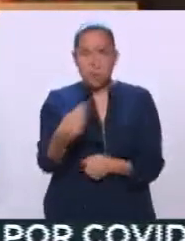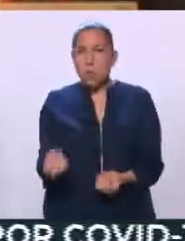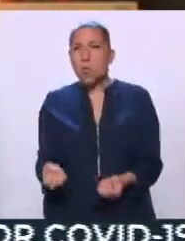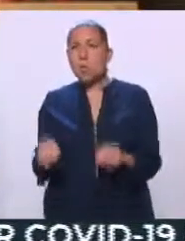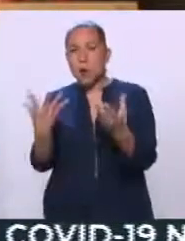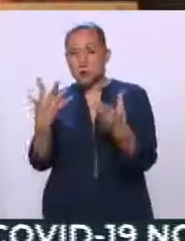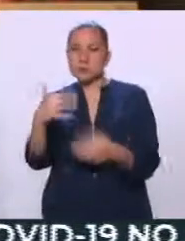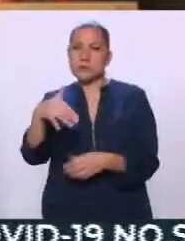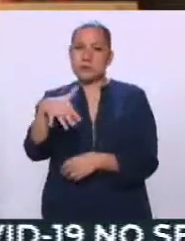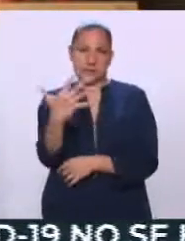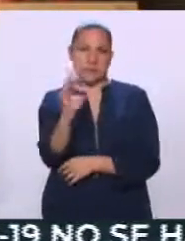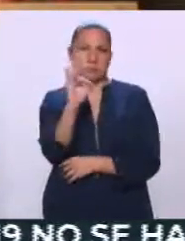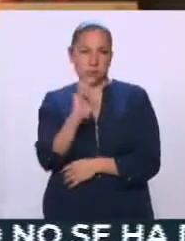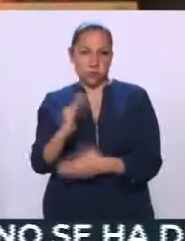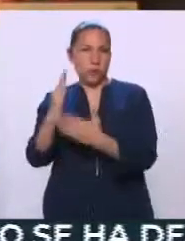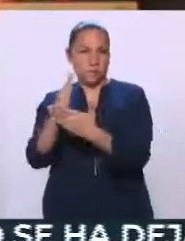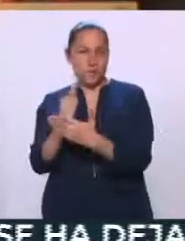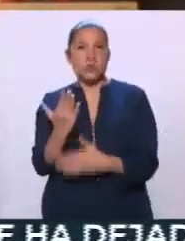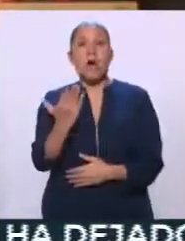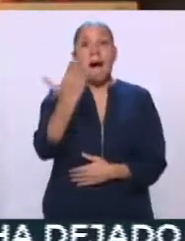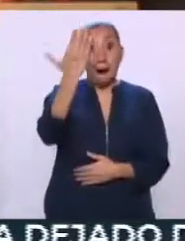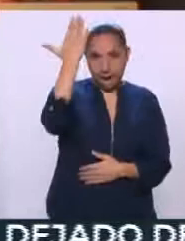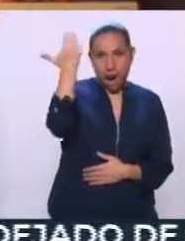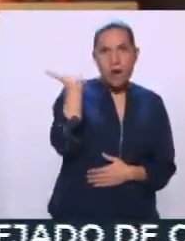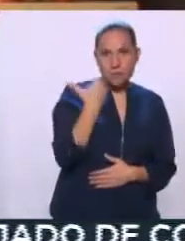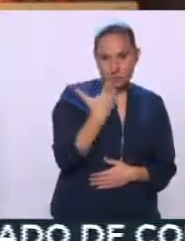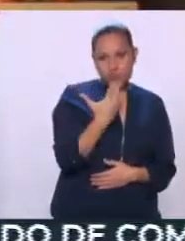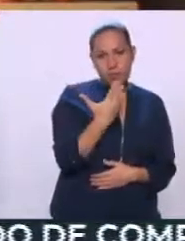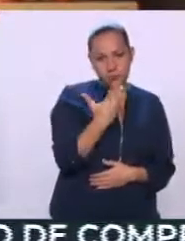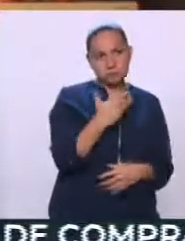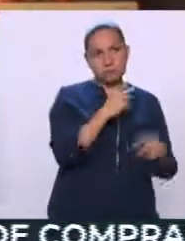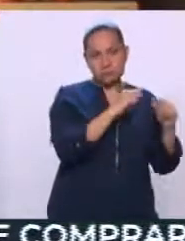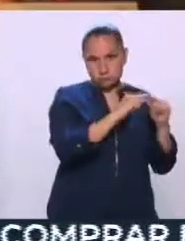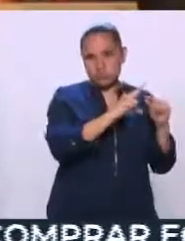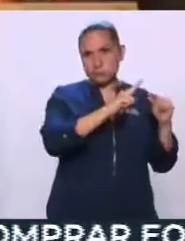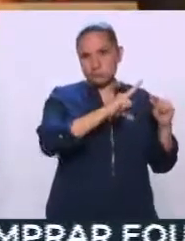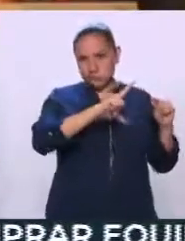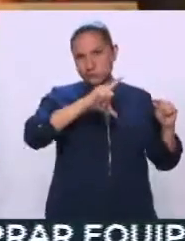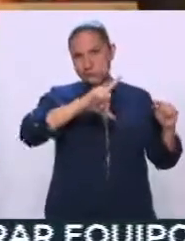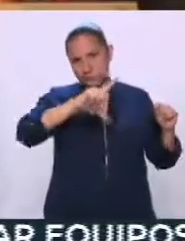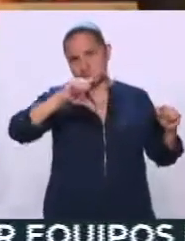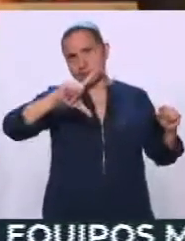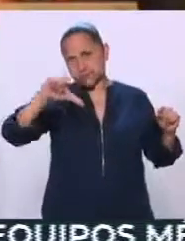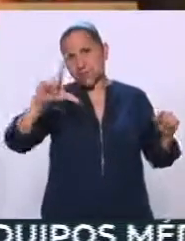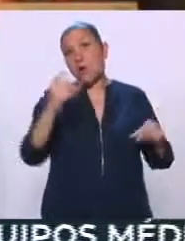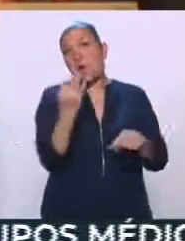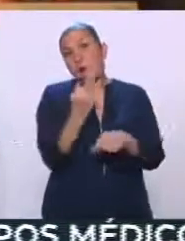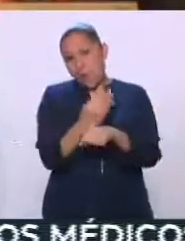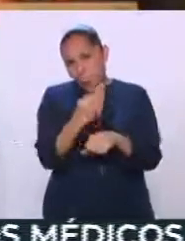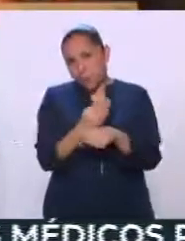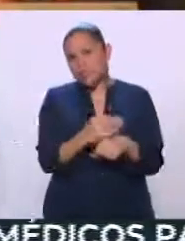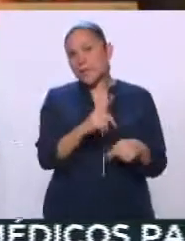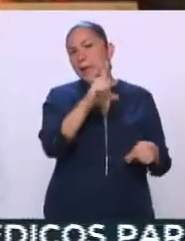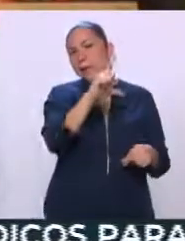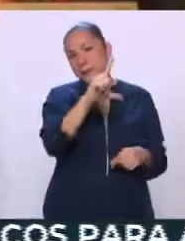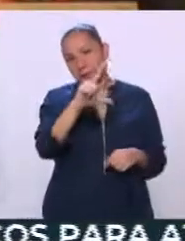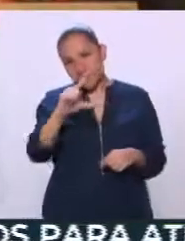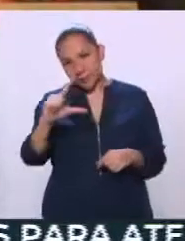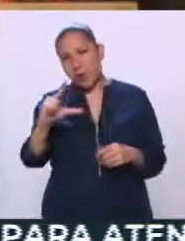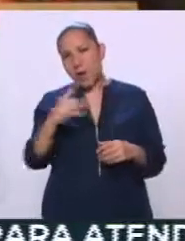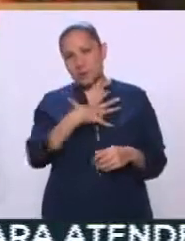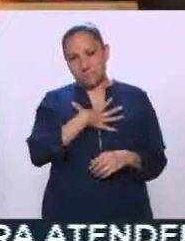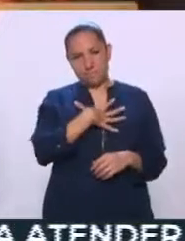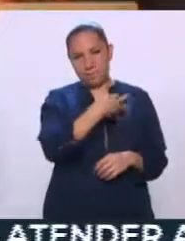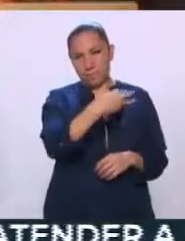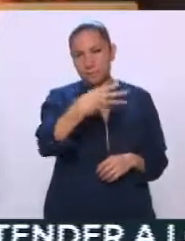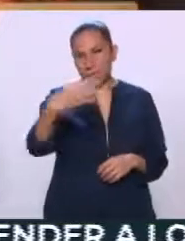¿no? A tasas decrecientes, pero ahora sí ya hay en términos absolutos menos contagios, ¿no? Esa